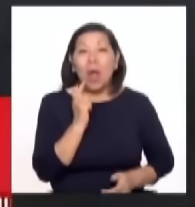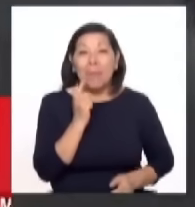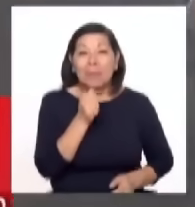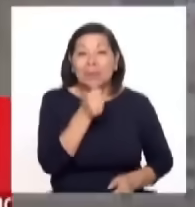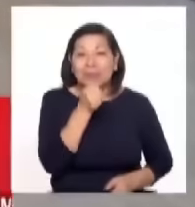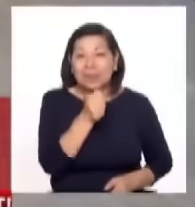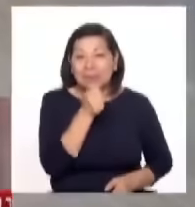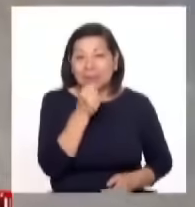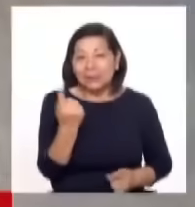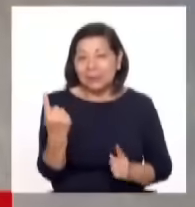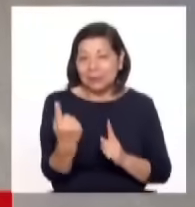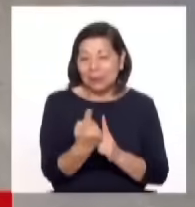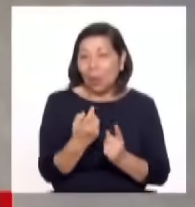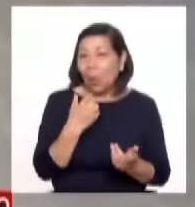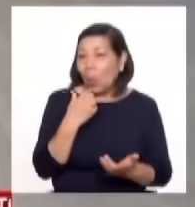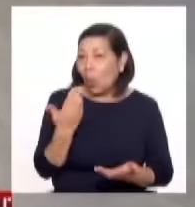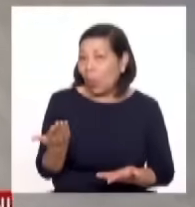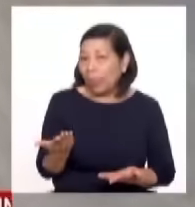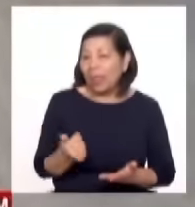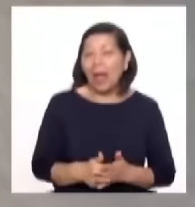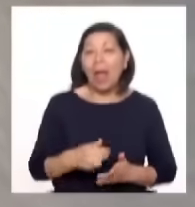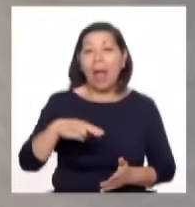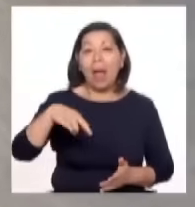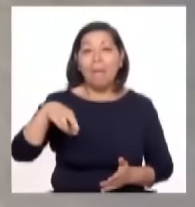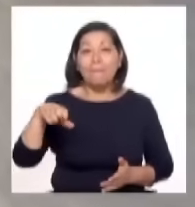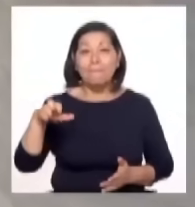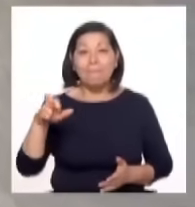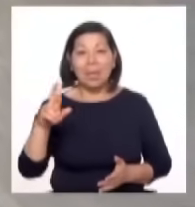mayores detalles. Adelante, Américo, buenos días.